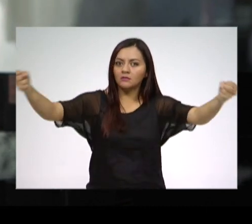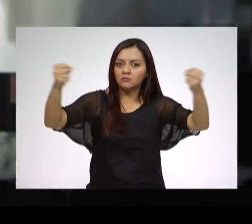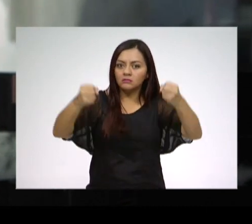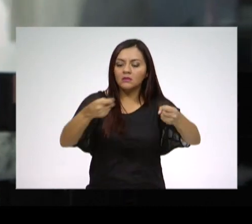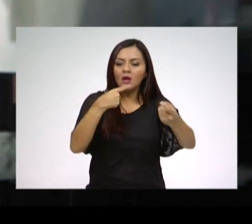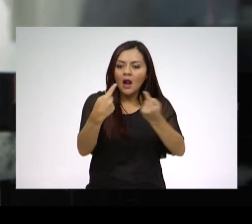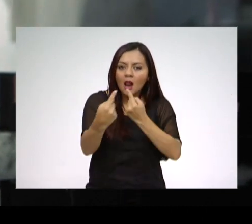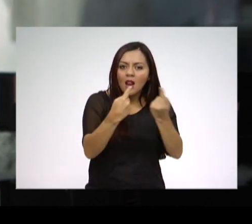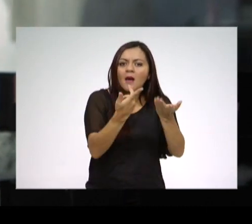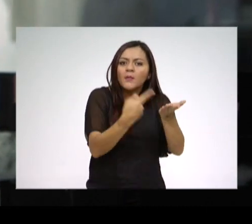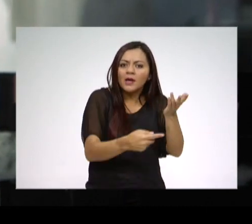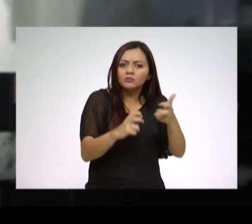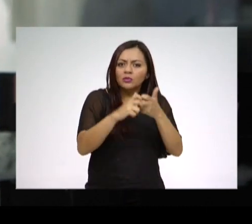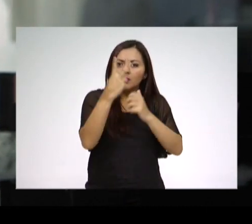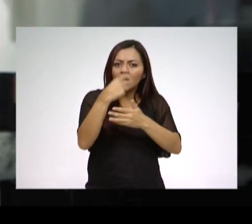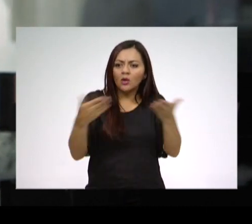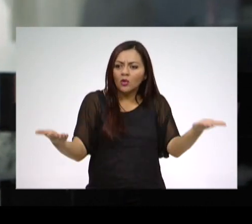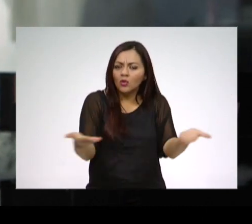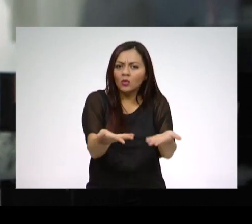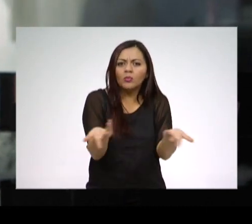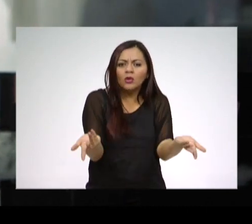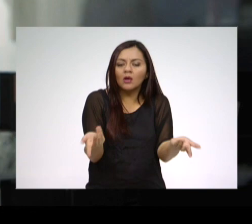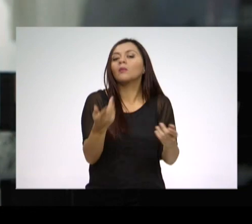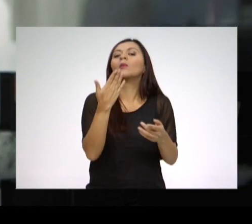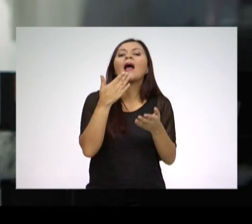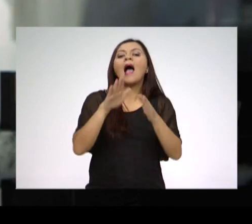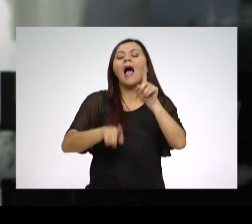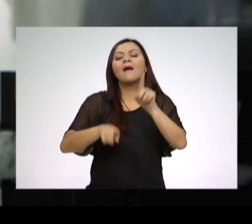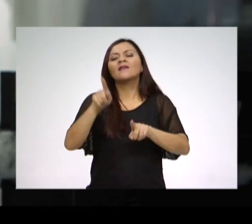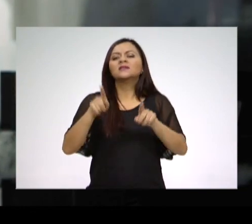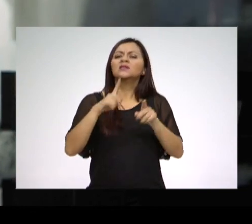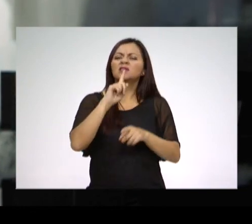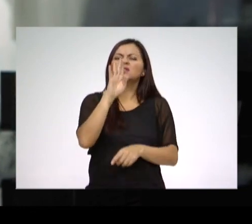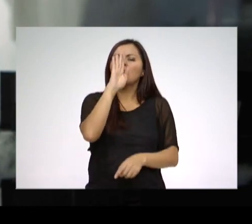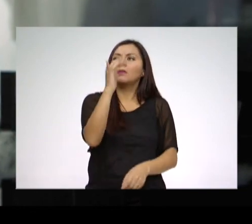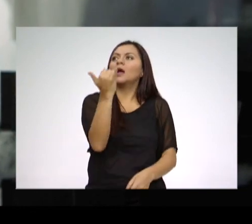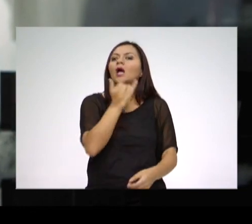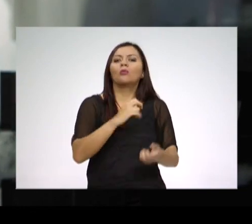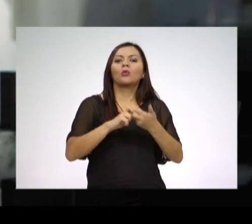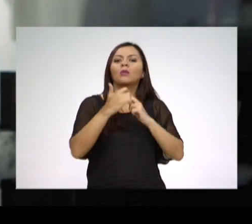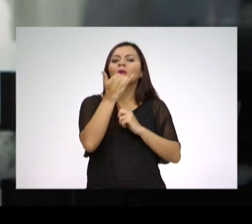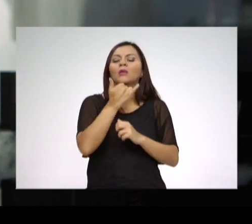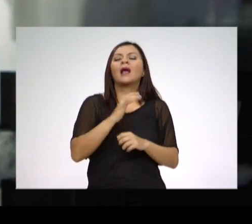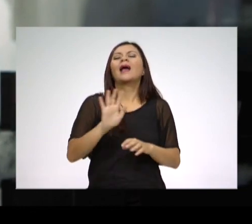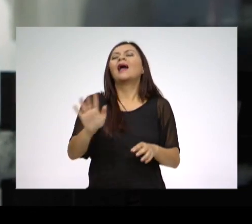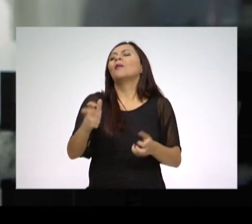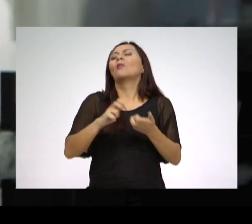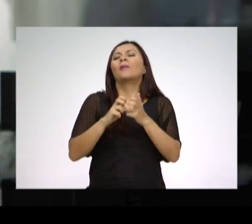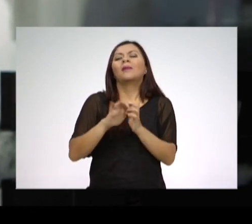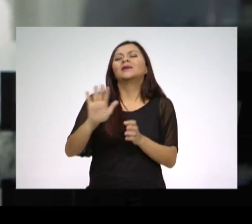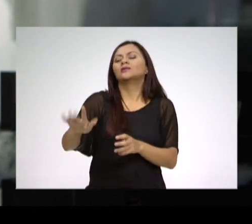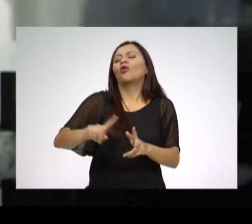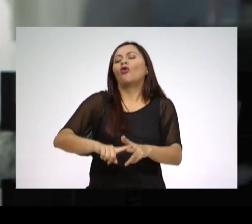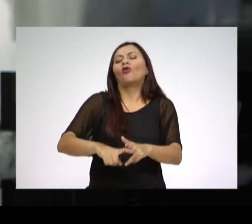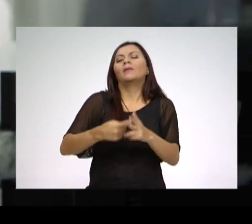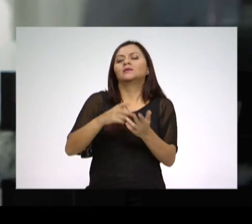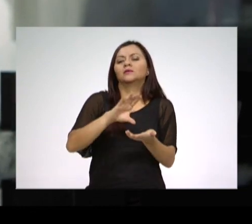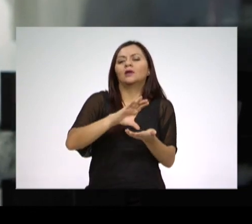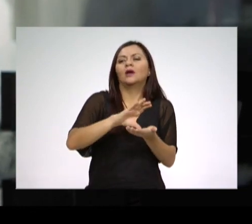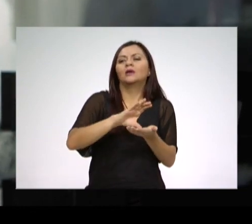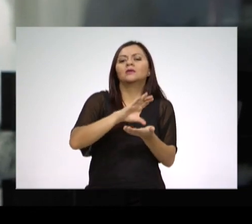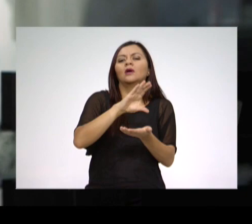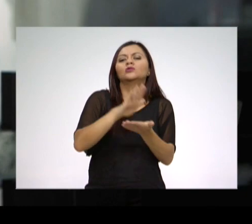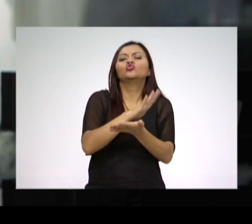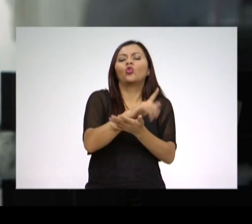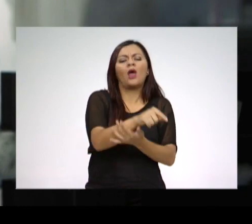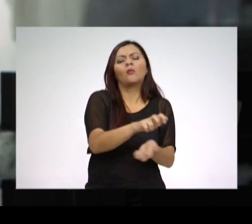también muchas veces cometemos el error de pensar que todas estas problemáticas sociales empiezan en la escuela y terminan en la escuela.